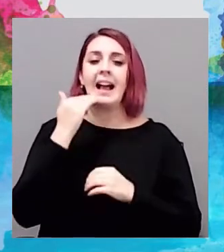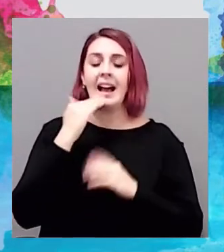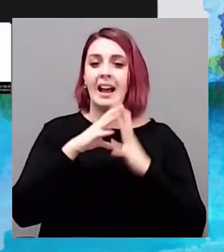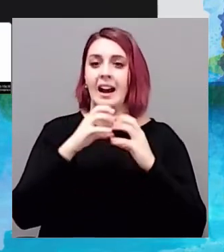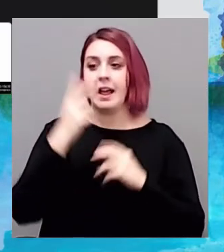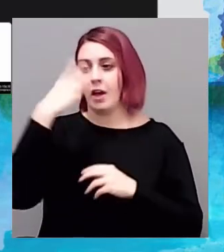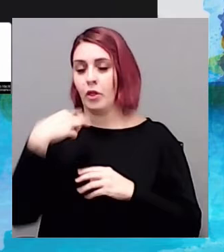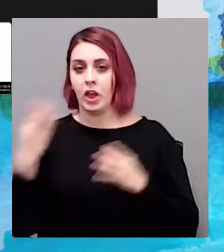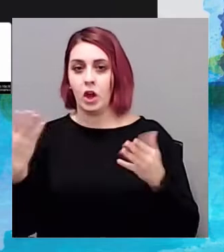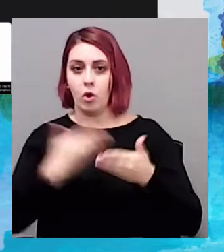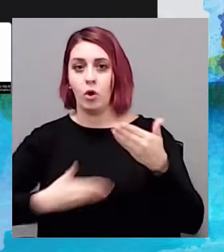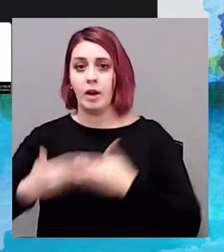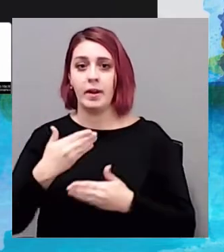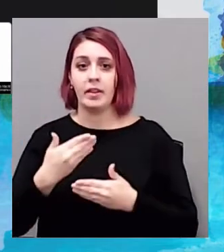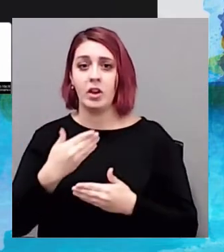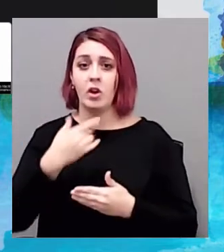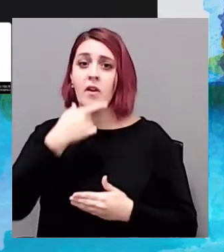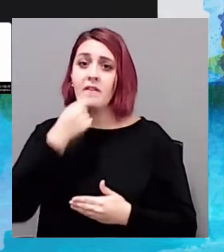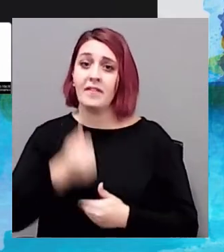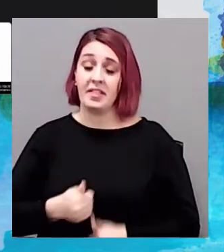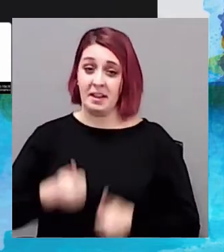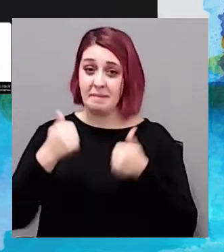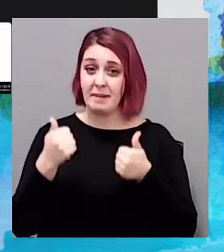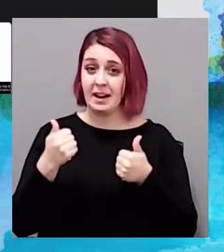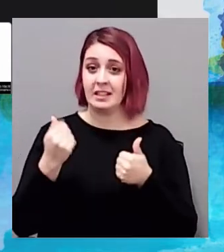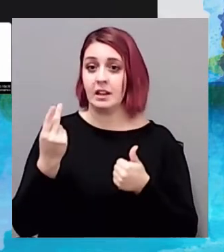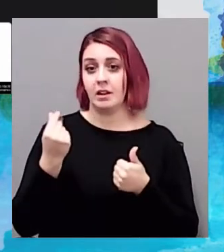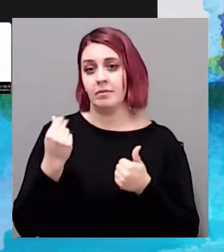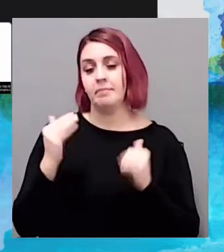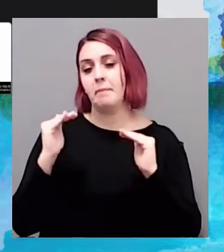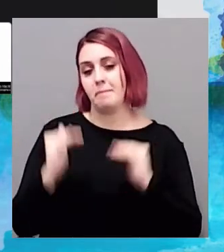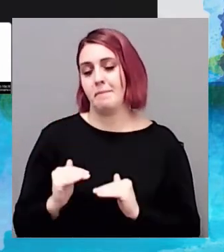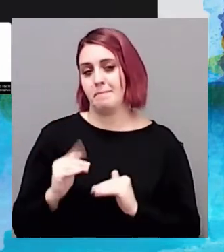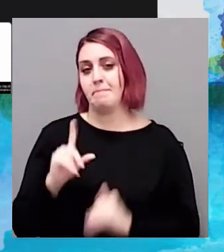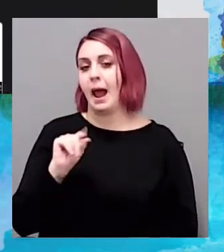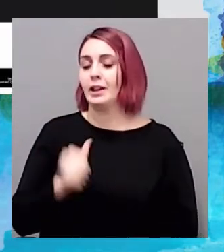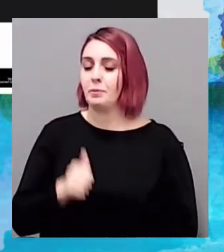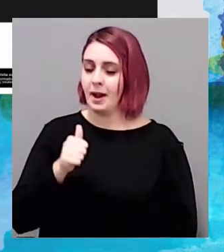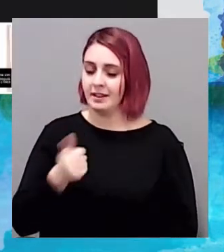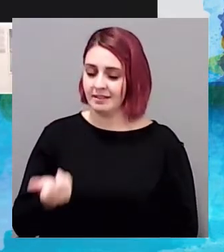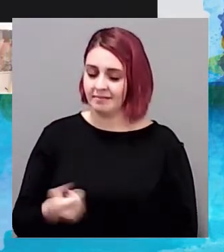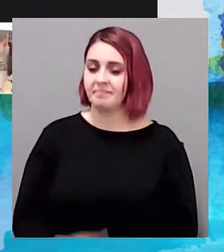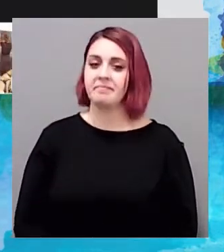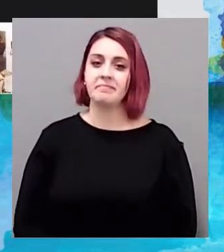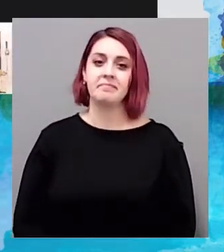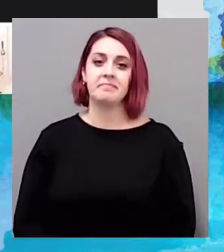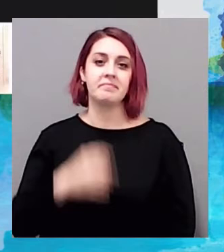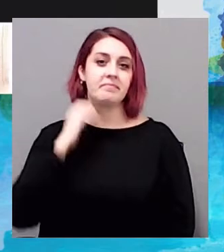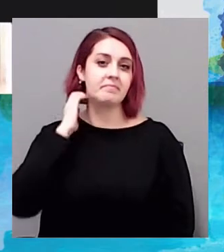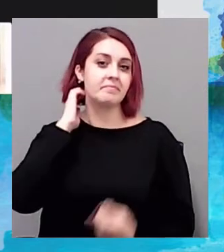mucho más sencillos de realizar y tienen un coste menos elevado. En la siguiente imagen